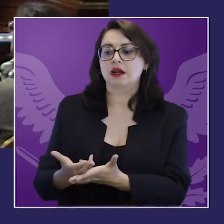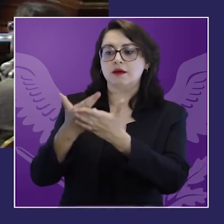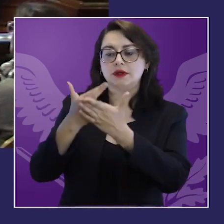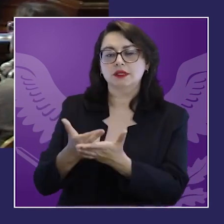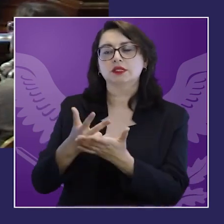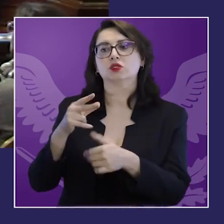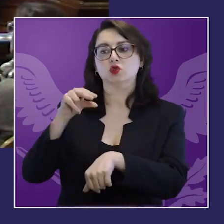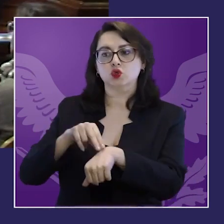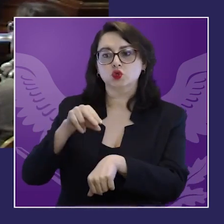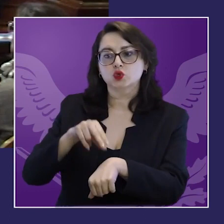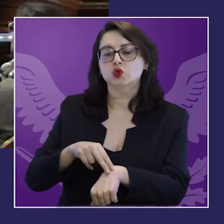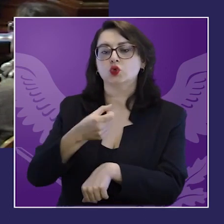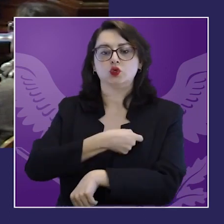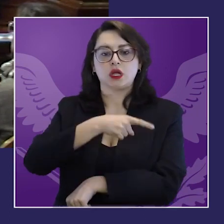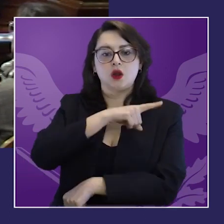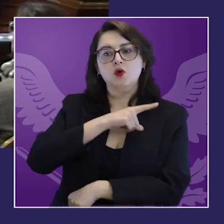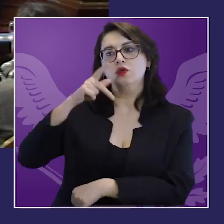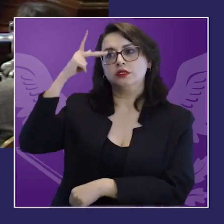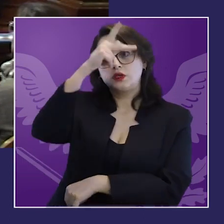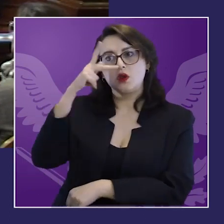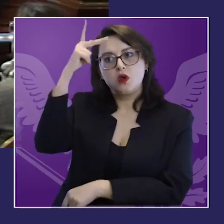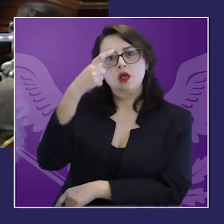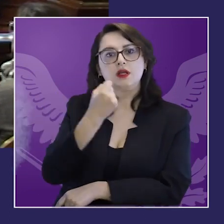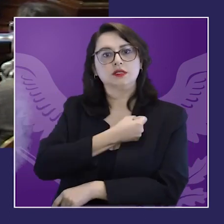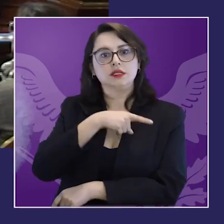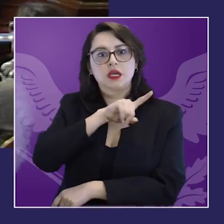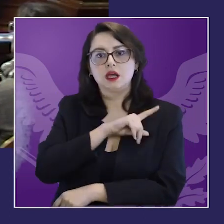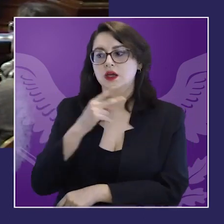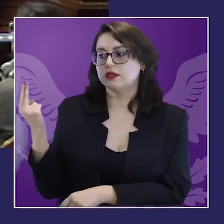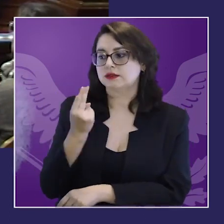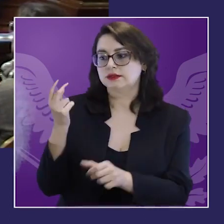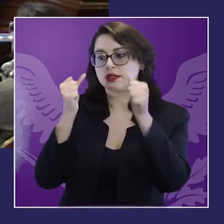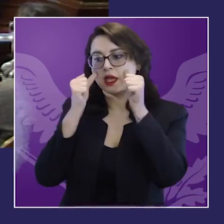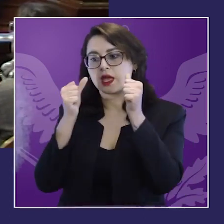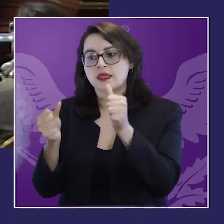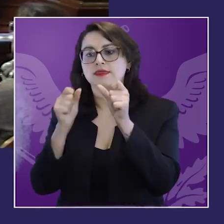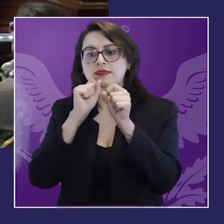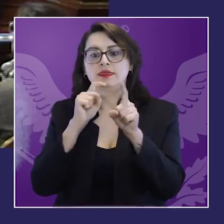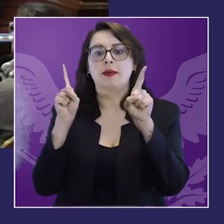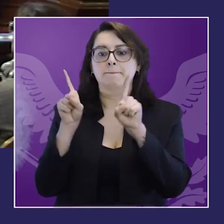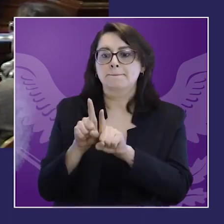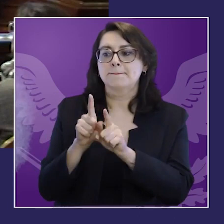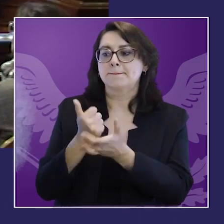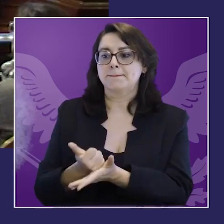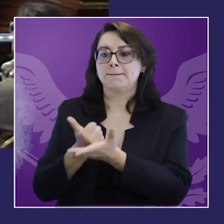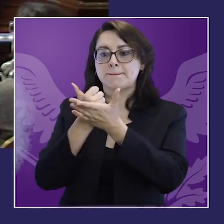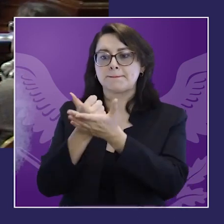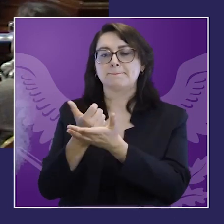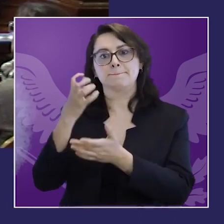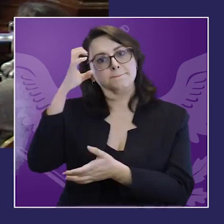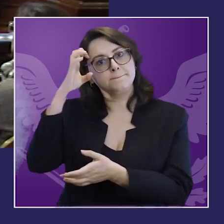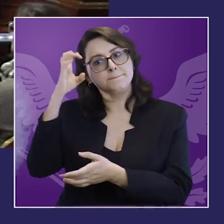estos casos, por supuesto, para los familiares que tienen que ver con la atención médica, atención psicológica que se